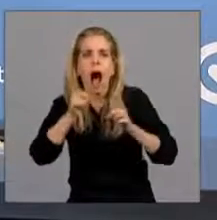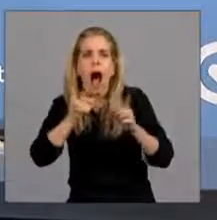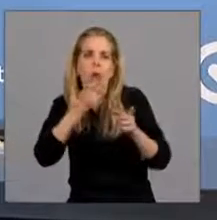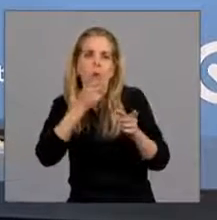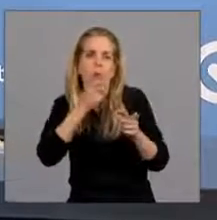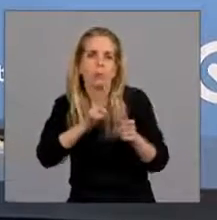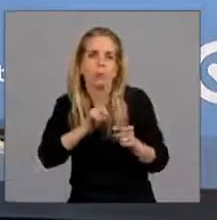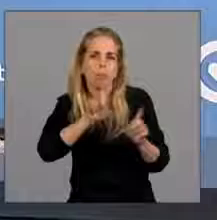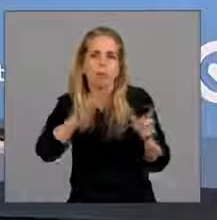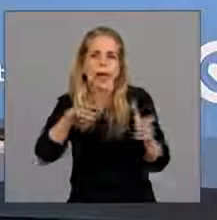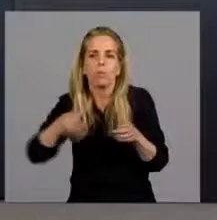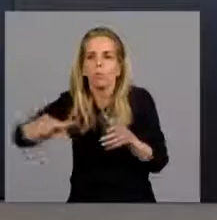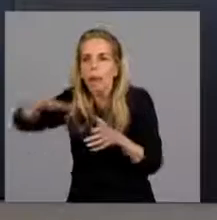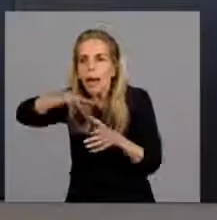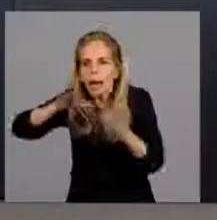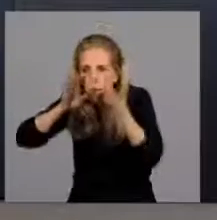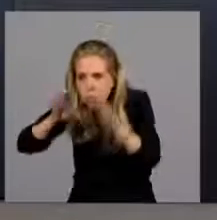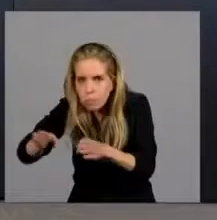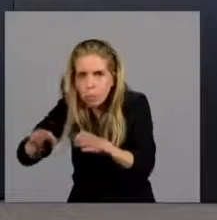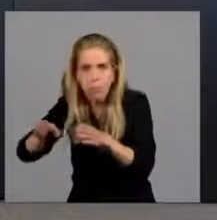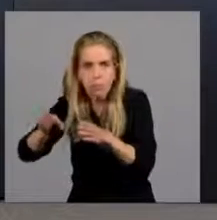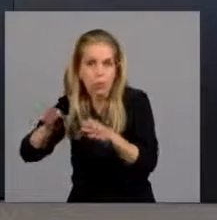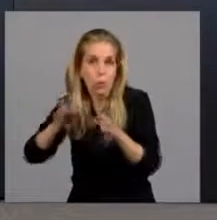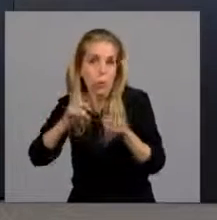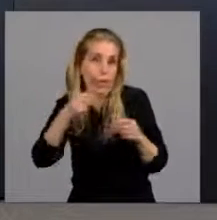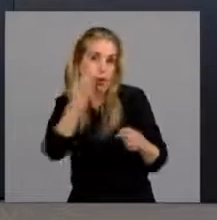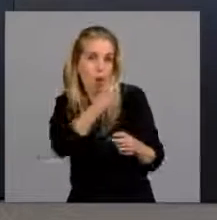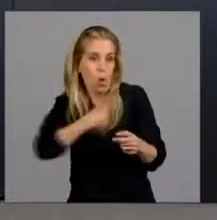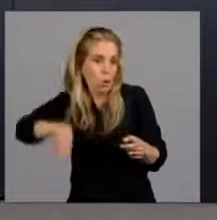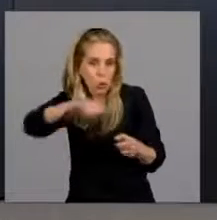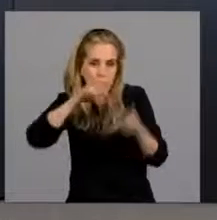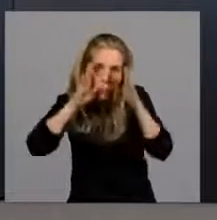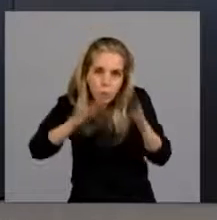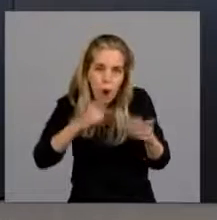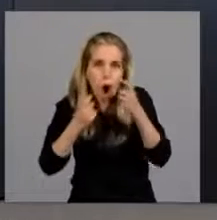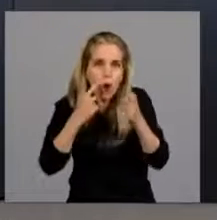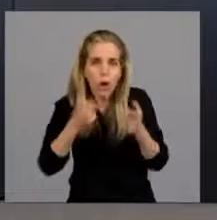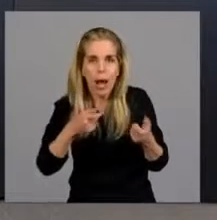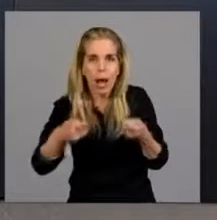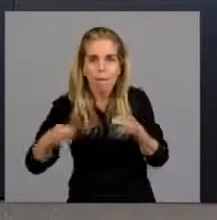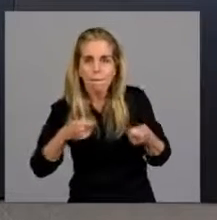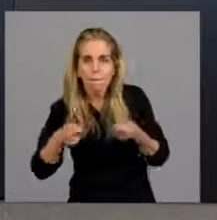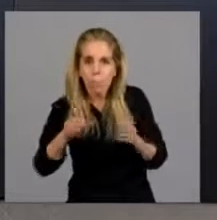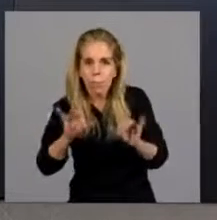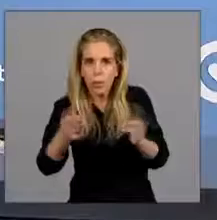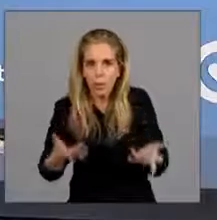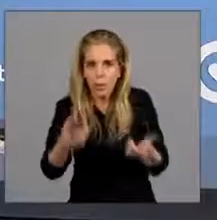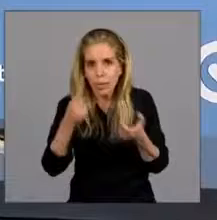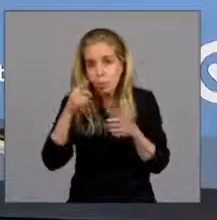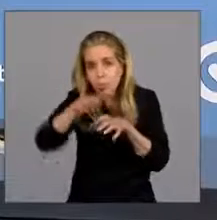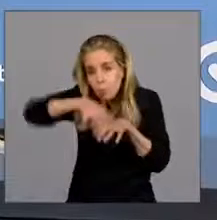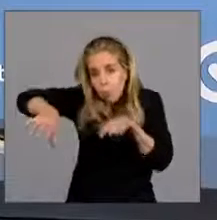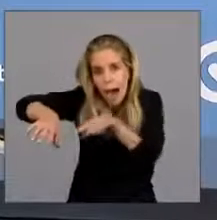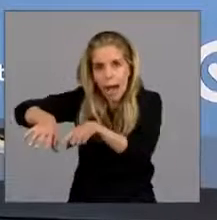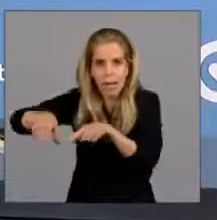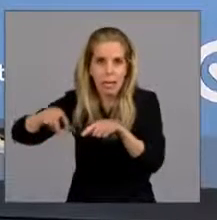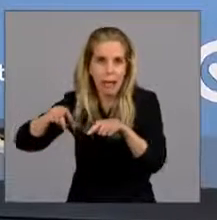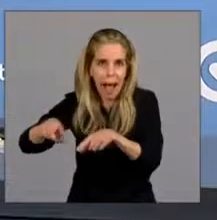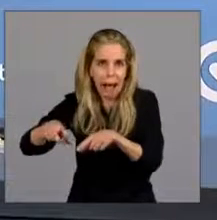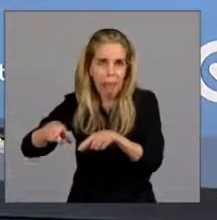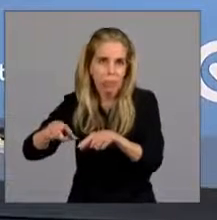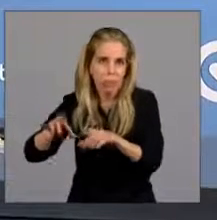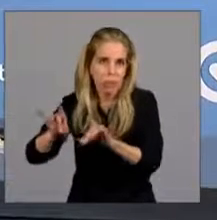no estar tan focalizado, no es que lo estás atacando y lo podés, digamos, controlar, eso claramente nos puede llevar